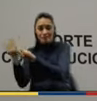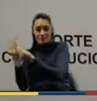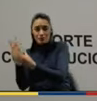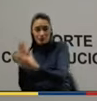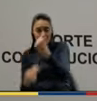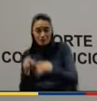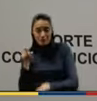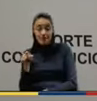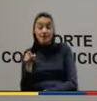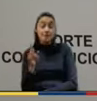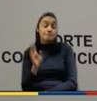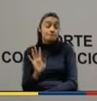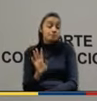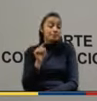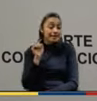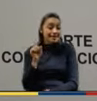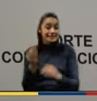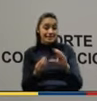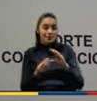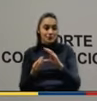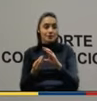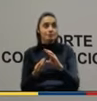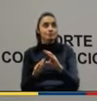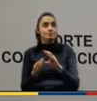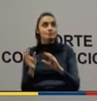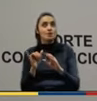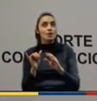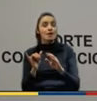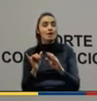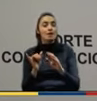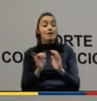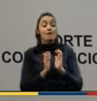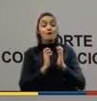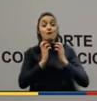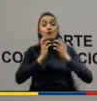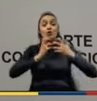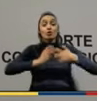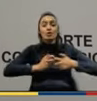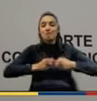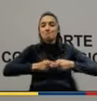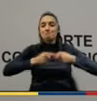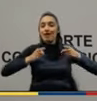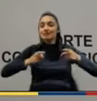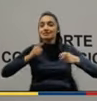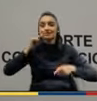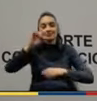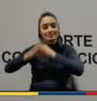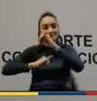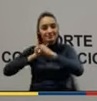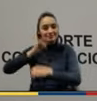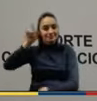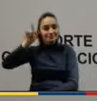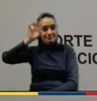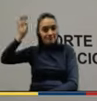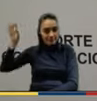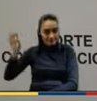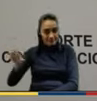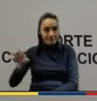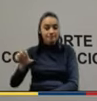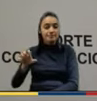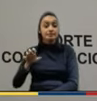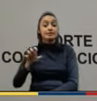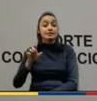acuerdo de Escazú podría ampliar significativamente las competencias de entidades supranacionales como el Comité de Apoyo a la Aplicación y el Cumplimiento del Acuerdo de